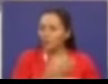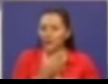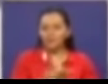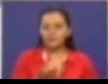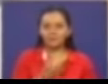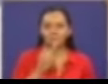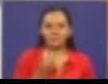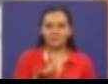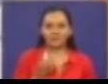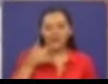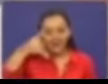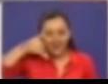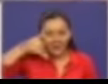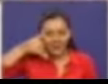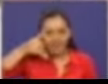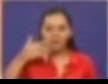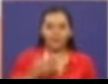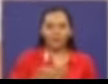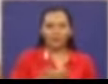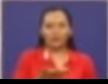cachuelear ahí a telefonista. Ya.